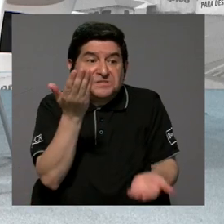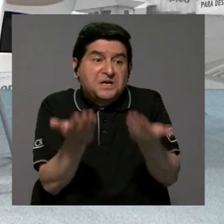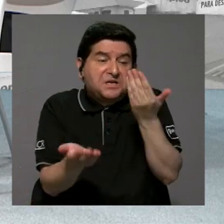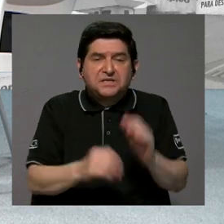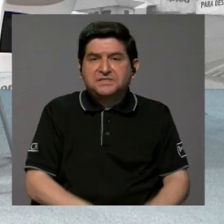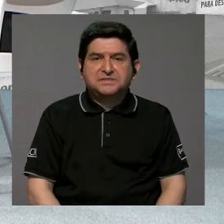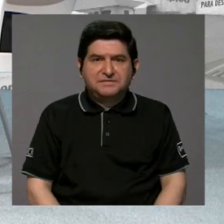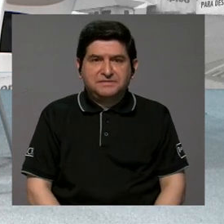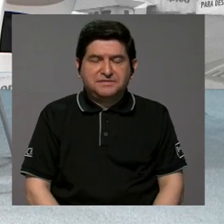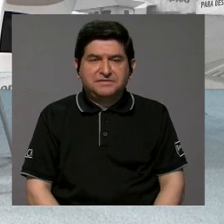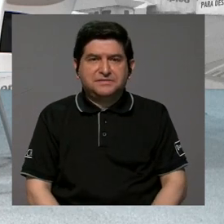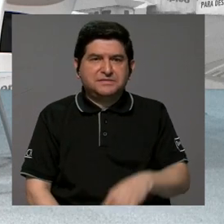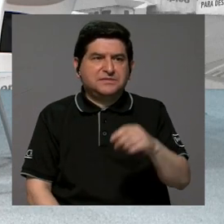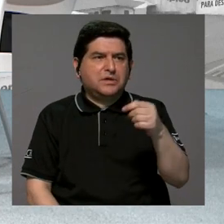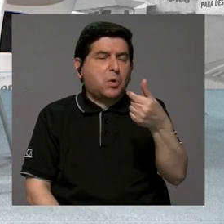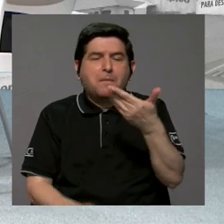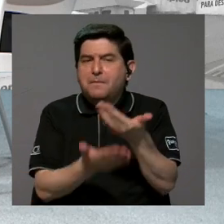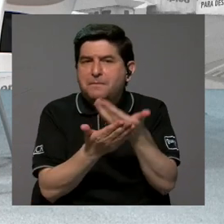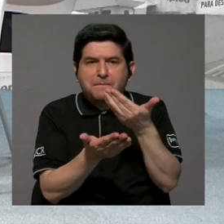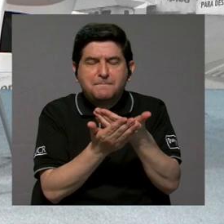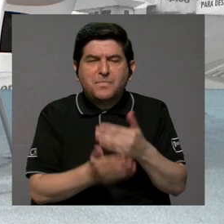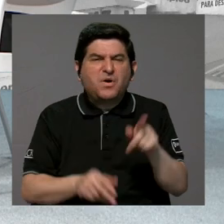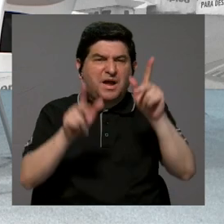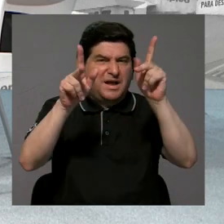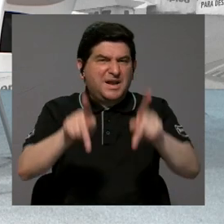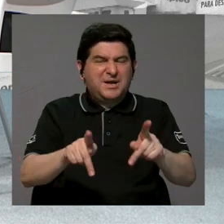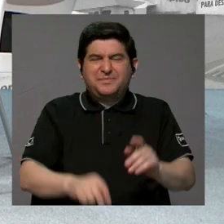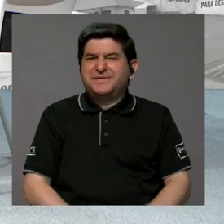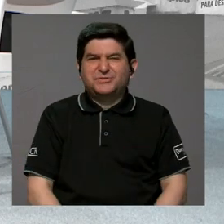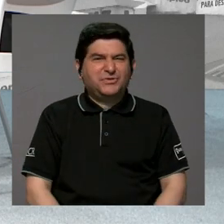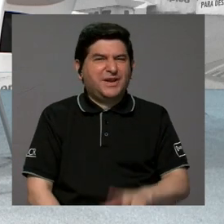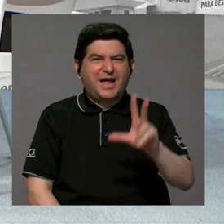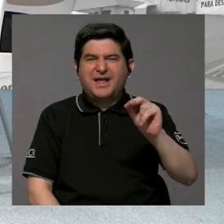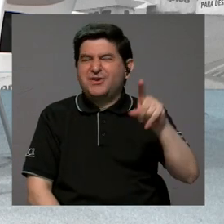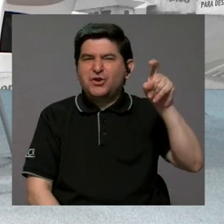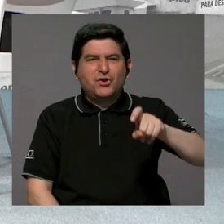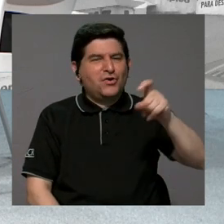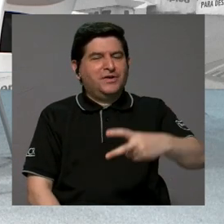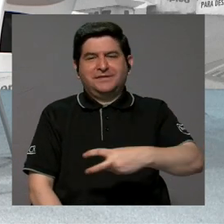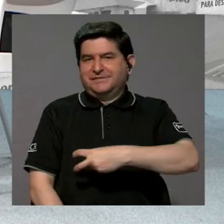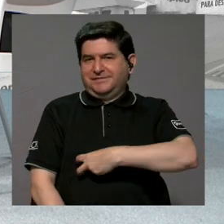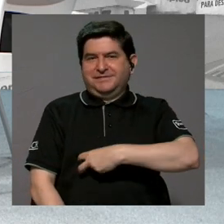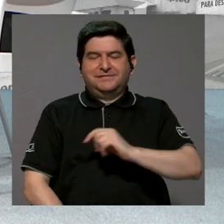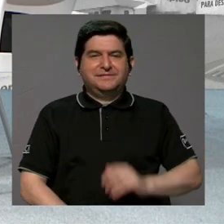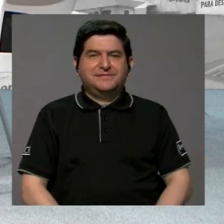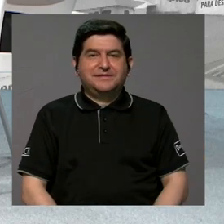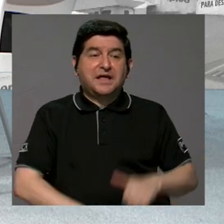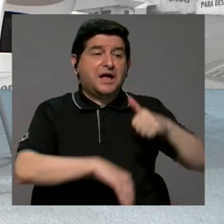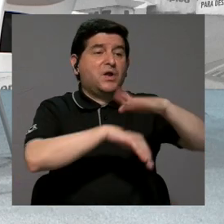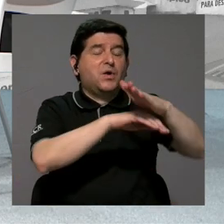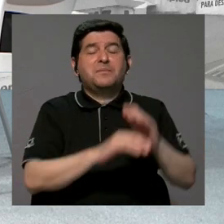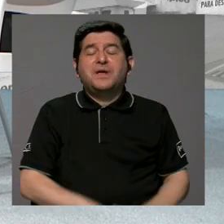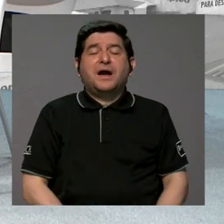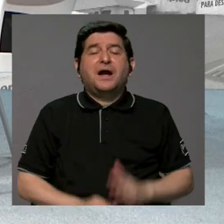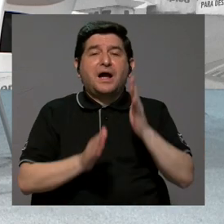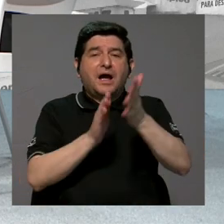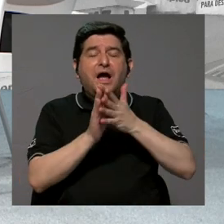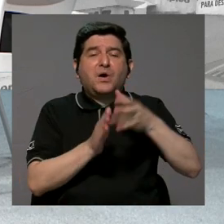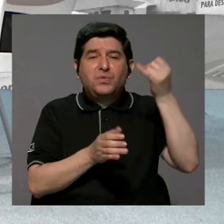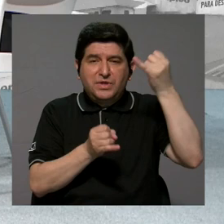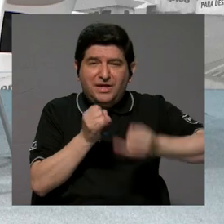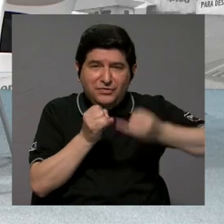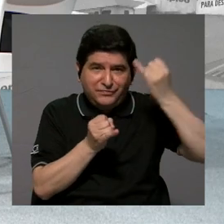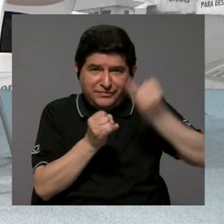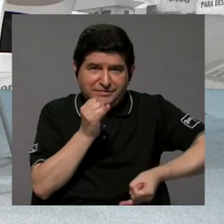con pocas evidencias, de que esta persona no requiere un trasplante. Entonces lo mandan a cuidados paliativos,